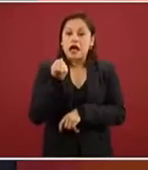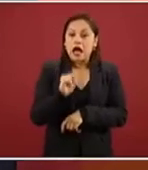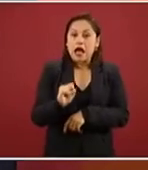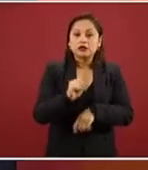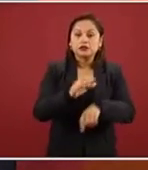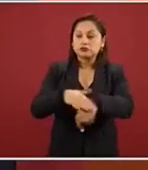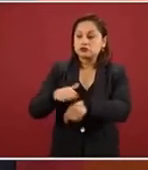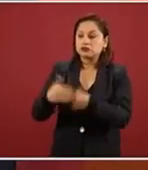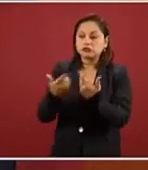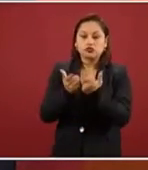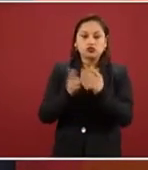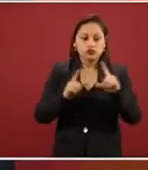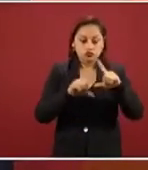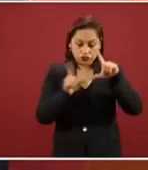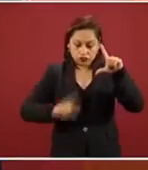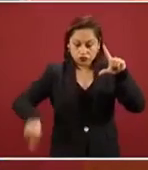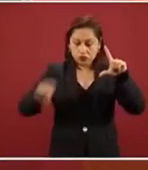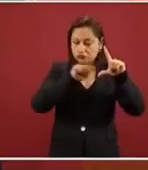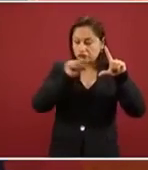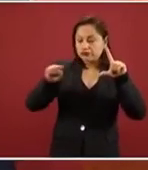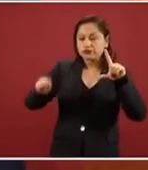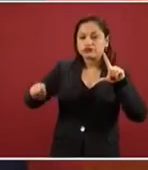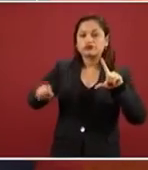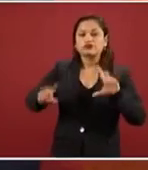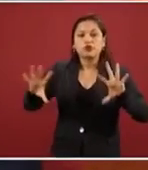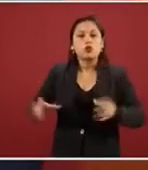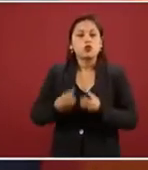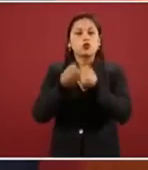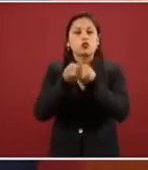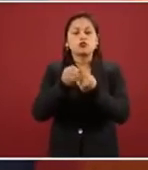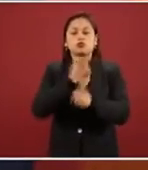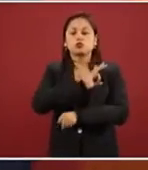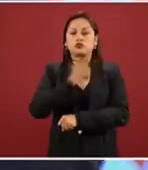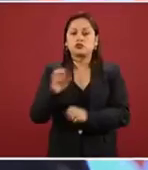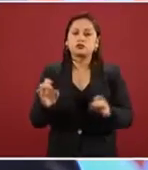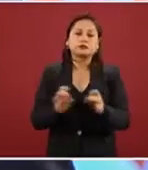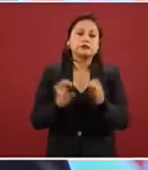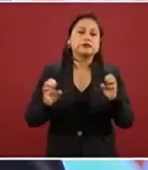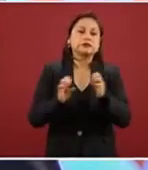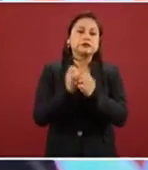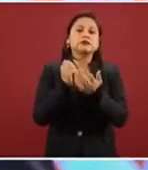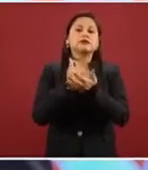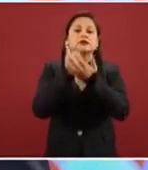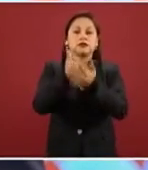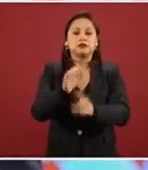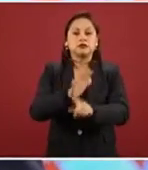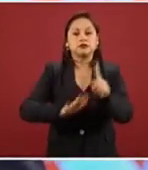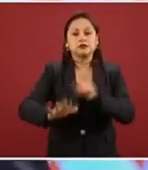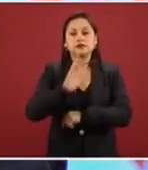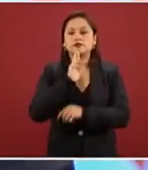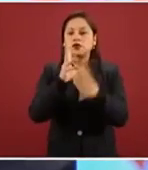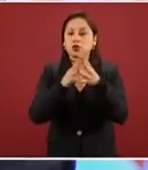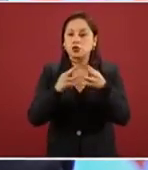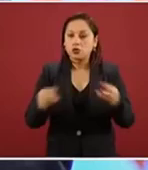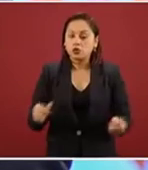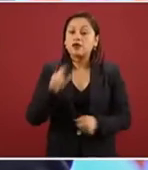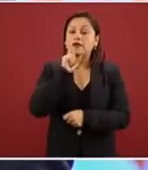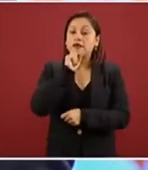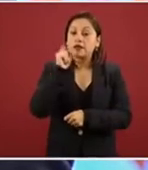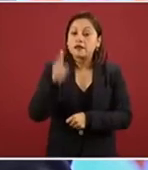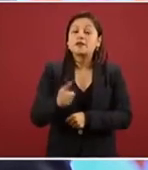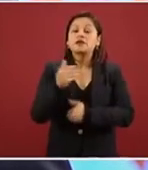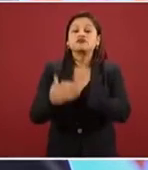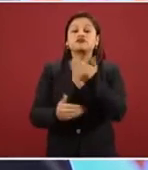mejor forma nuestras emergencias. Además, tenemos un proceso de capacitación para coordinadores estatales